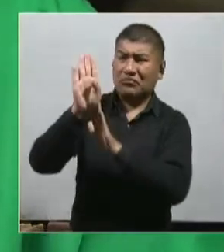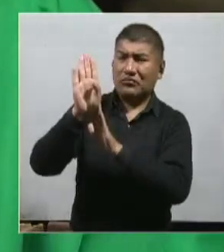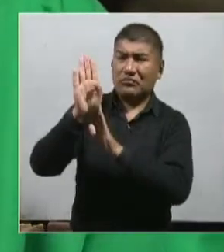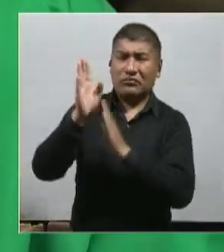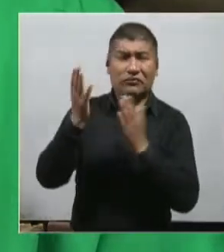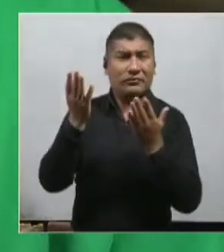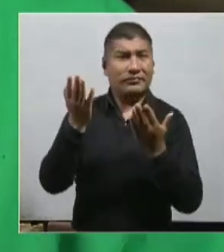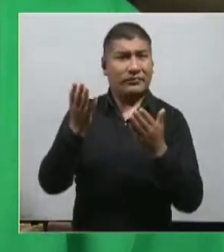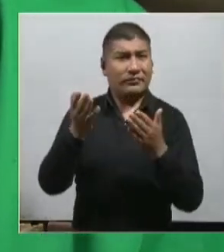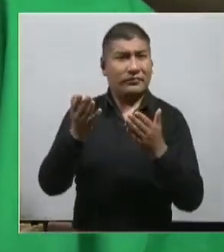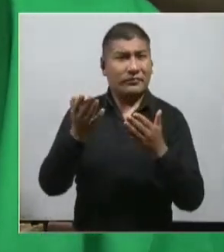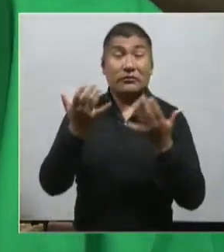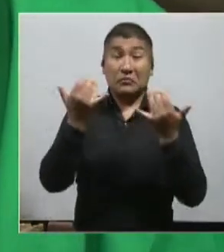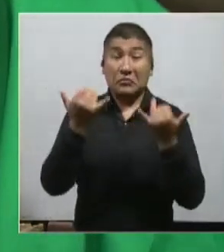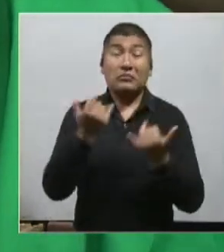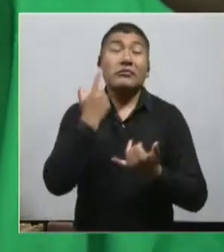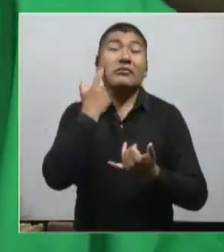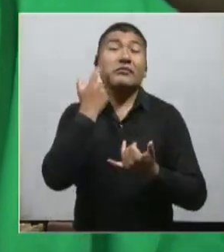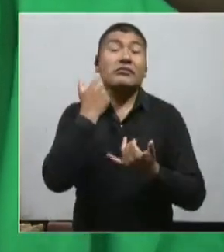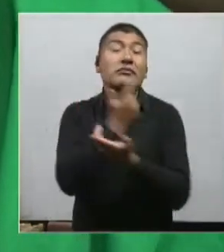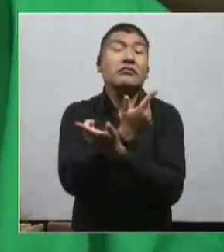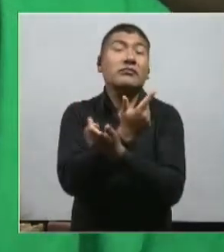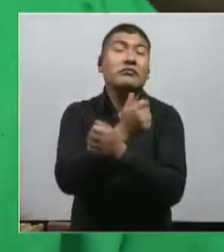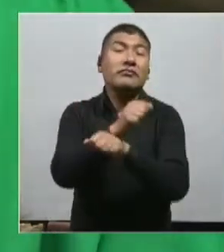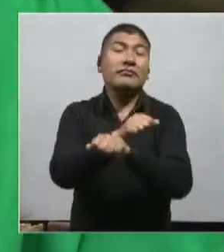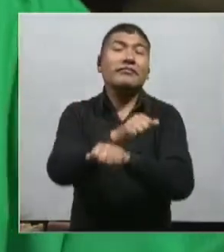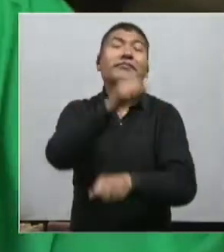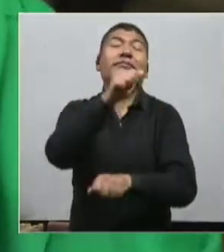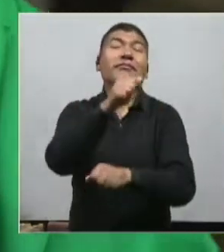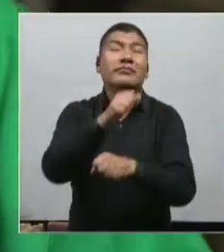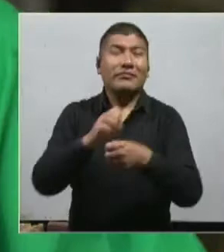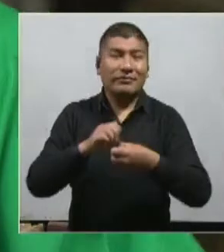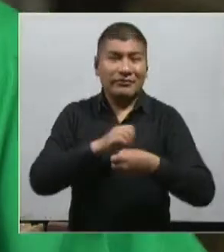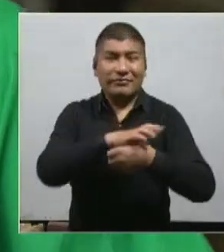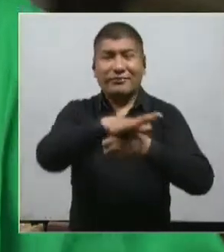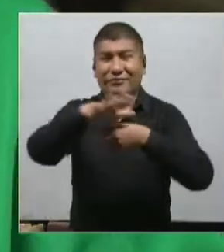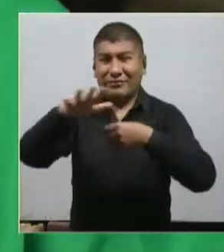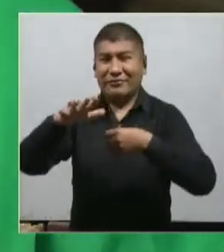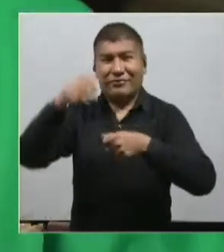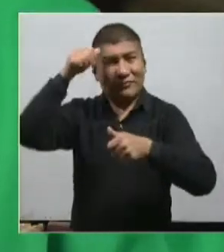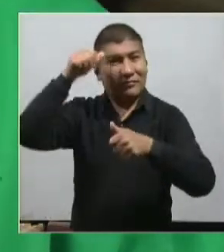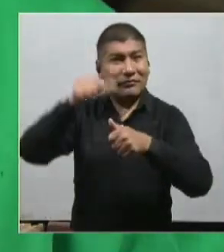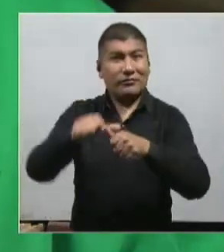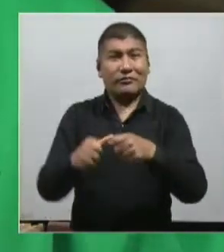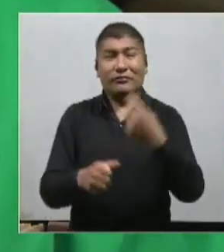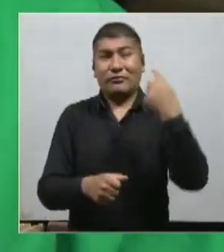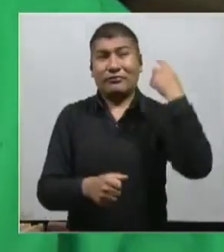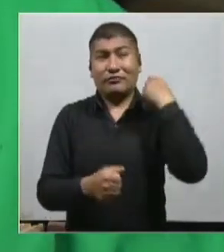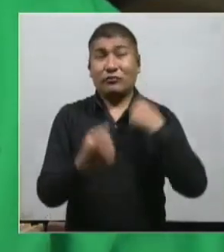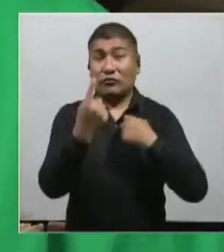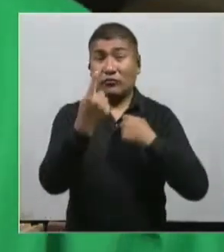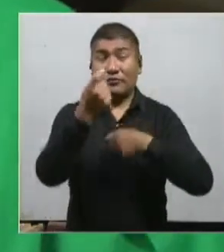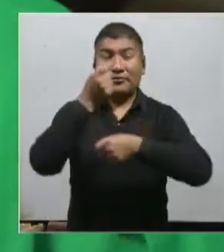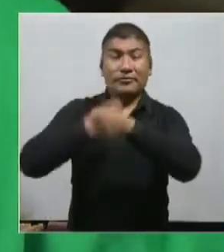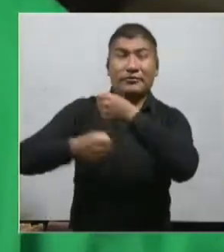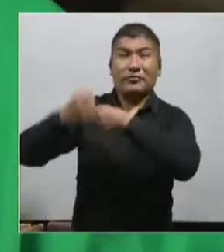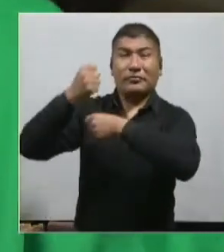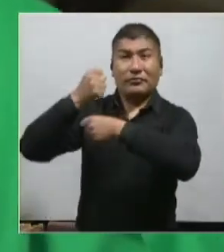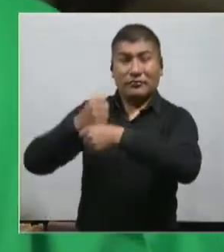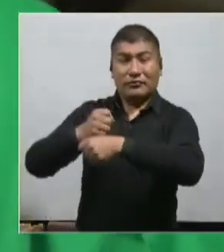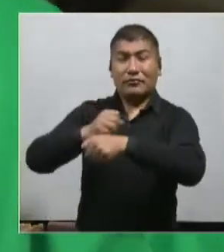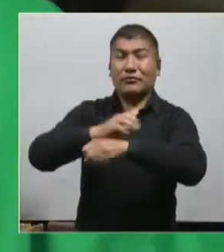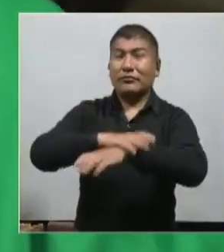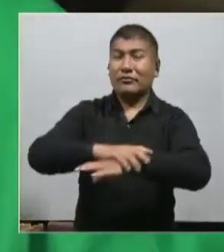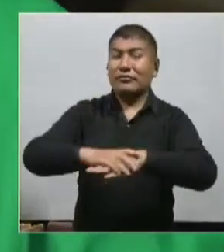Estamos saliendo de una pandemia. Y todos nosotros hagamos memoria que durante un año y más nos hemos lavado